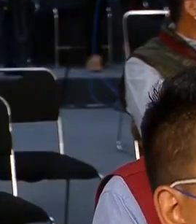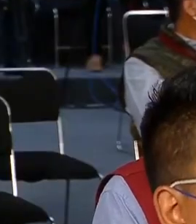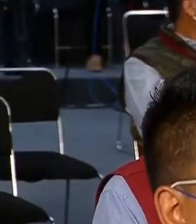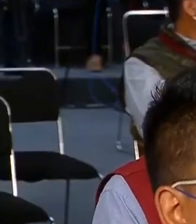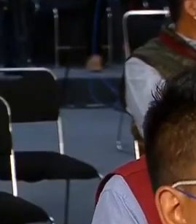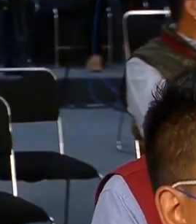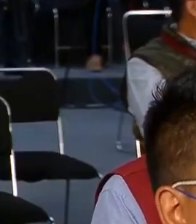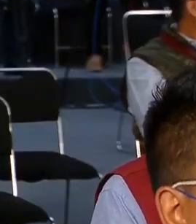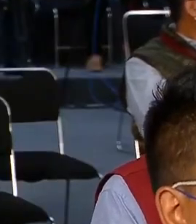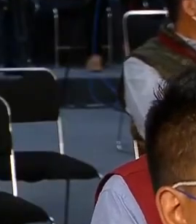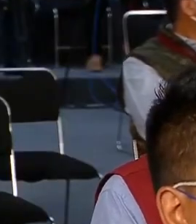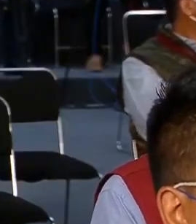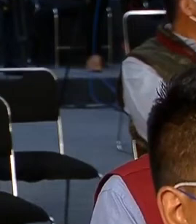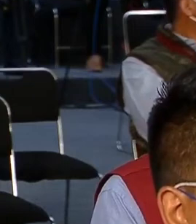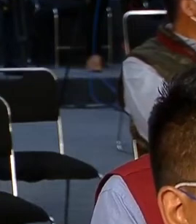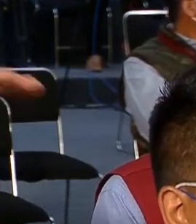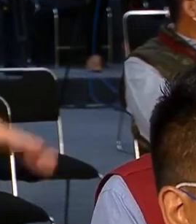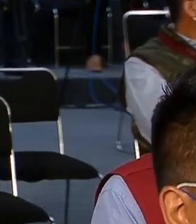cultivo furtivo,